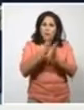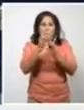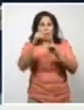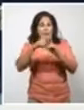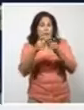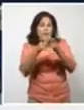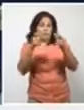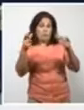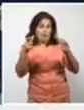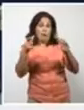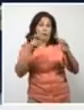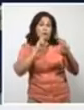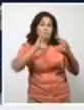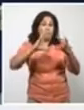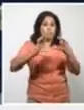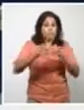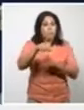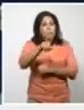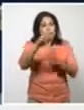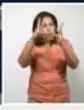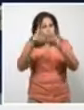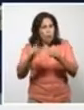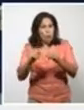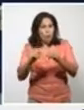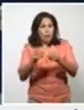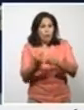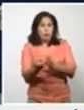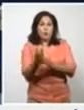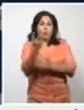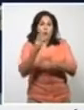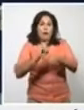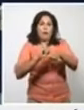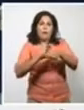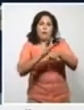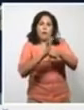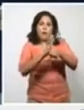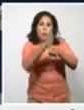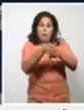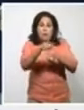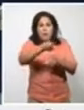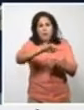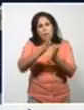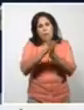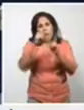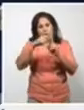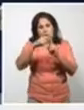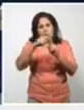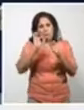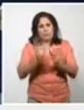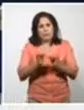complejidad por el número de casos que se han confirmado en la misma.